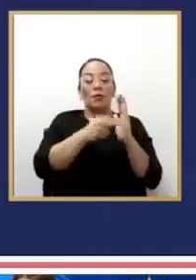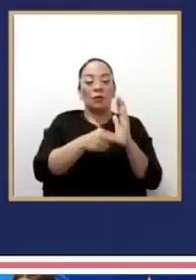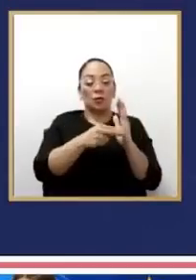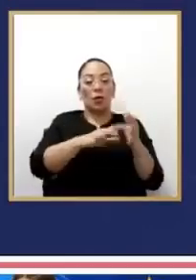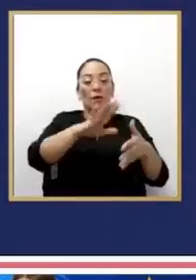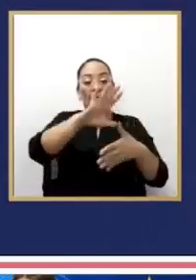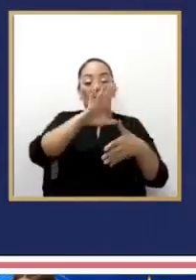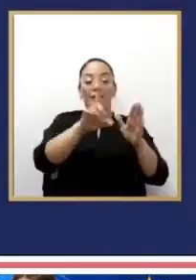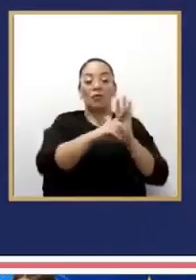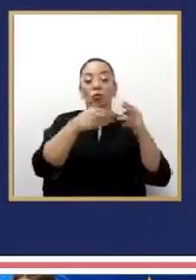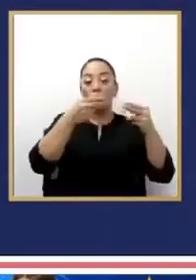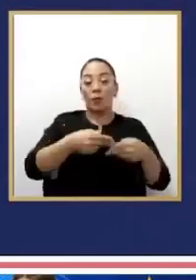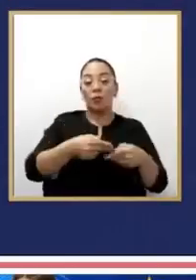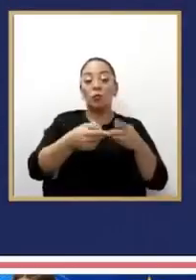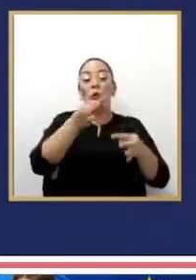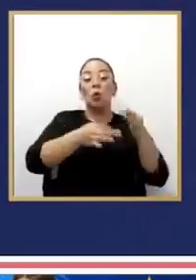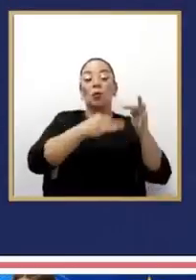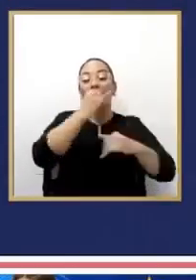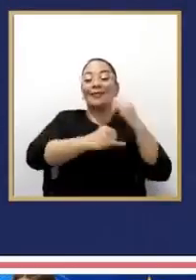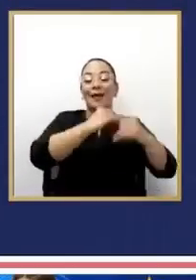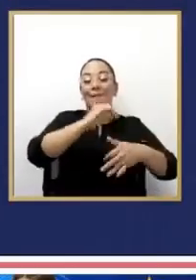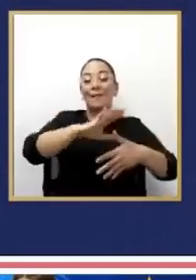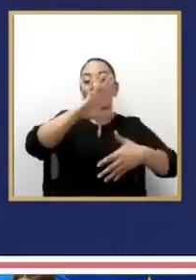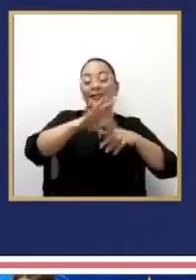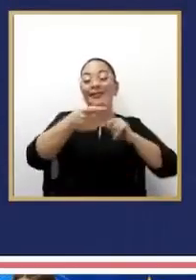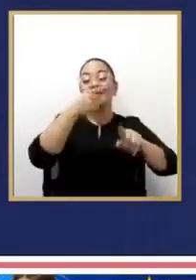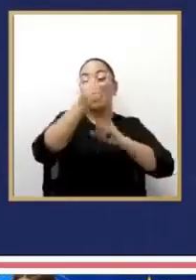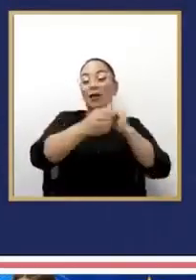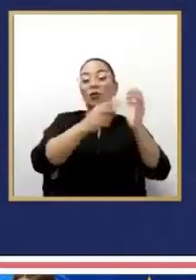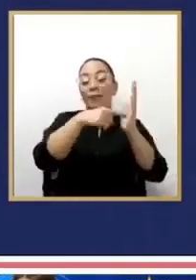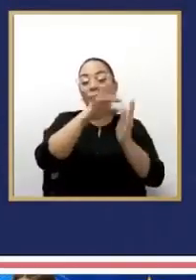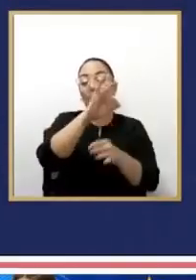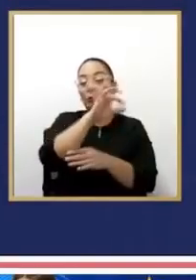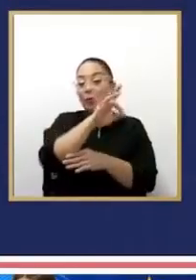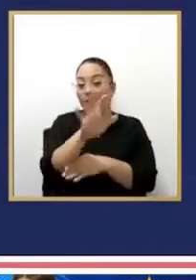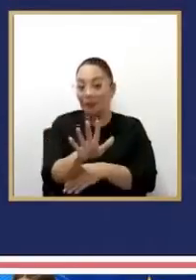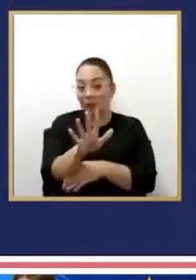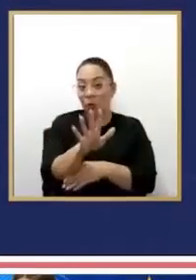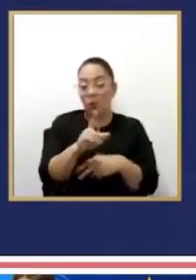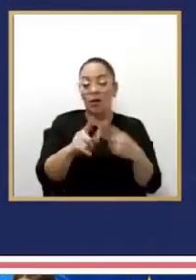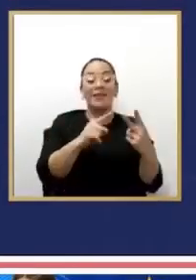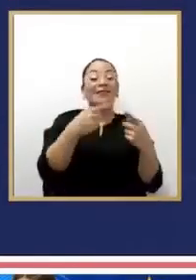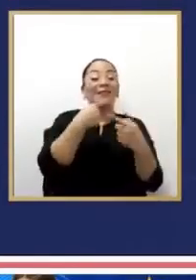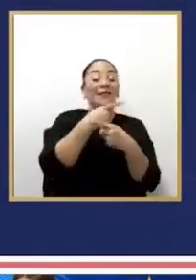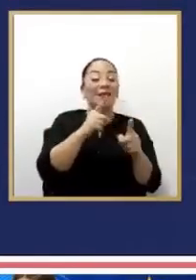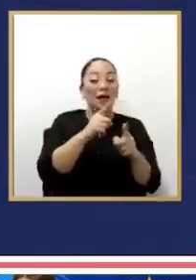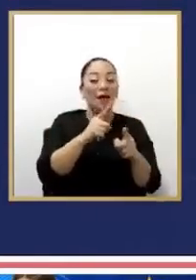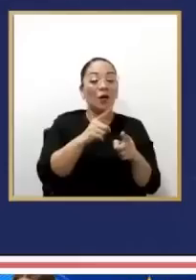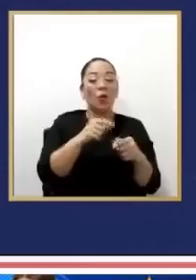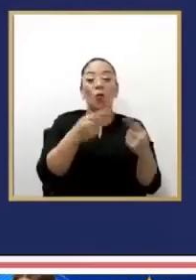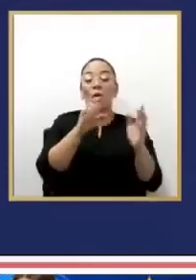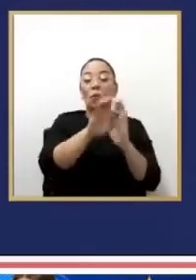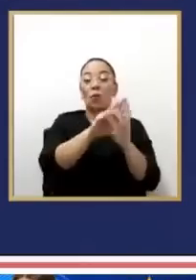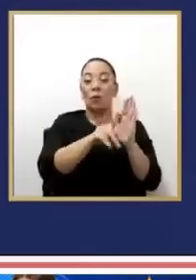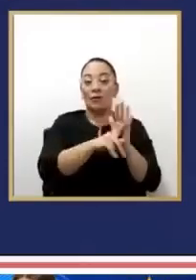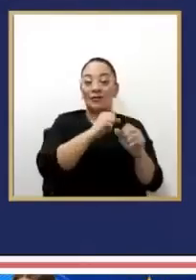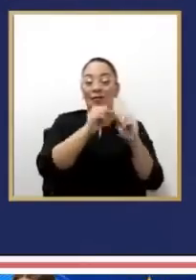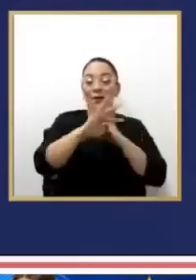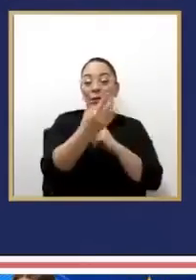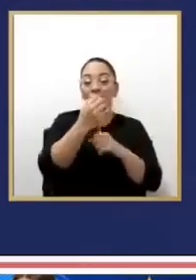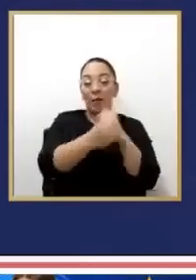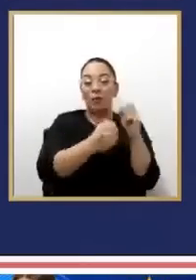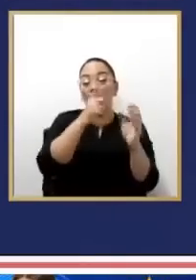Derechos Humanos por la Corte Interamericana desde el año 85 y declarado inconstitucional por la Sala Cuarta en el año